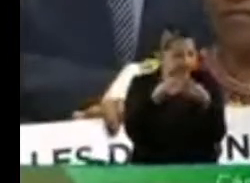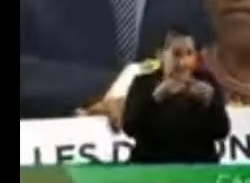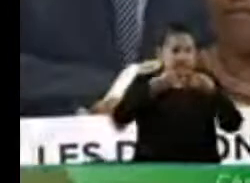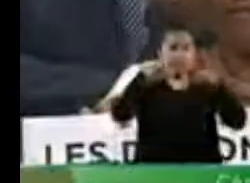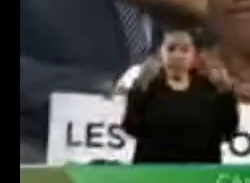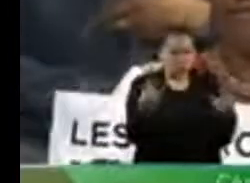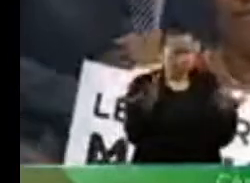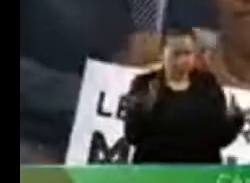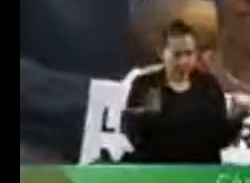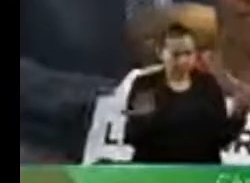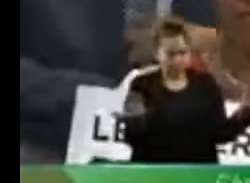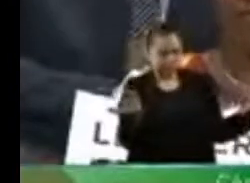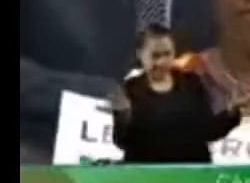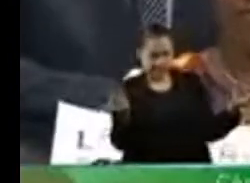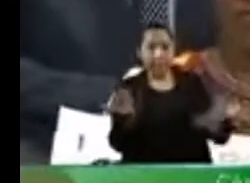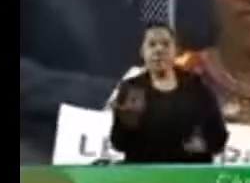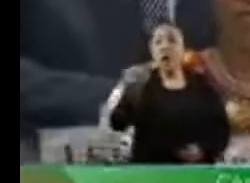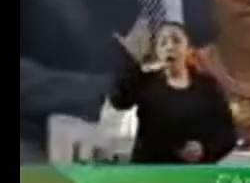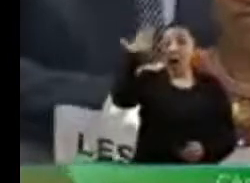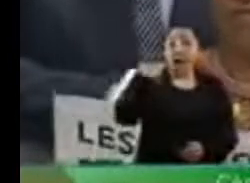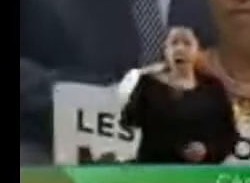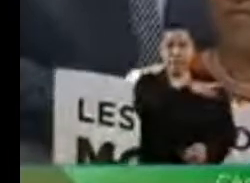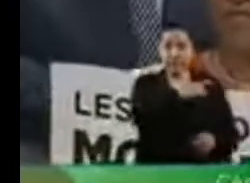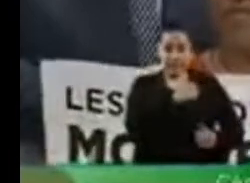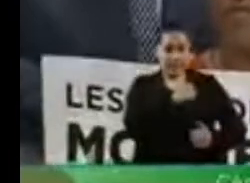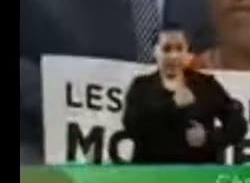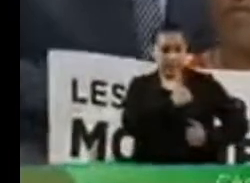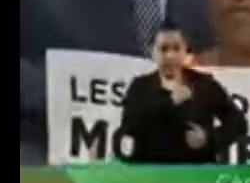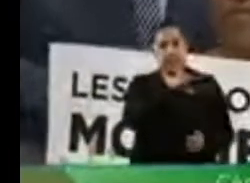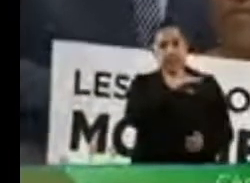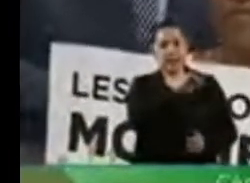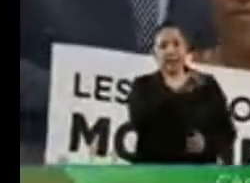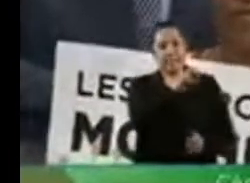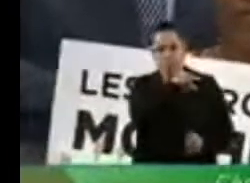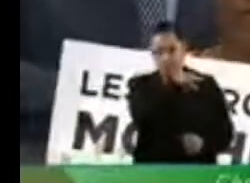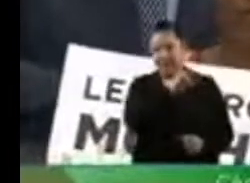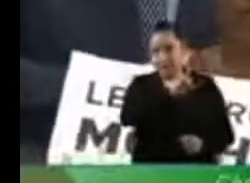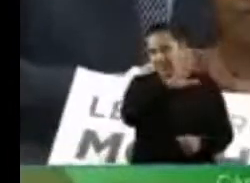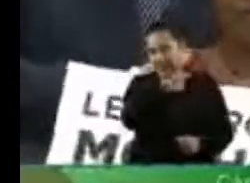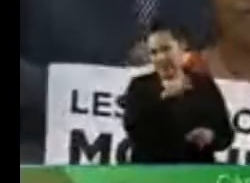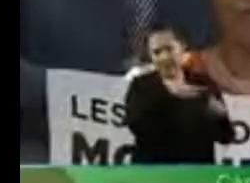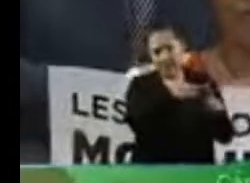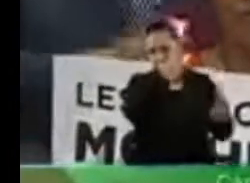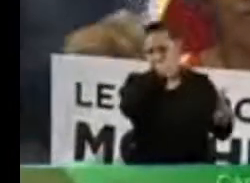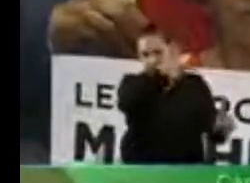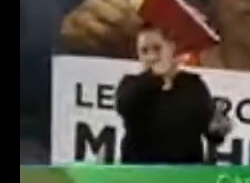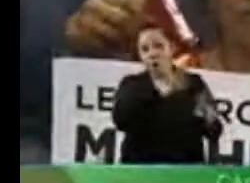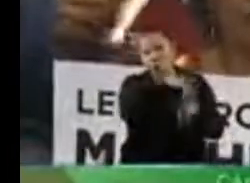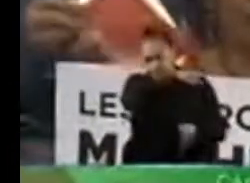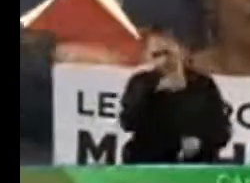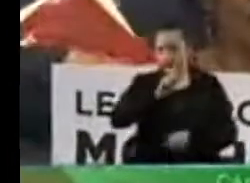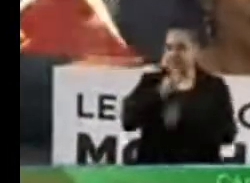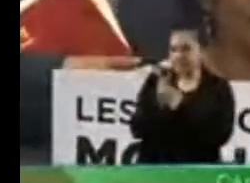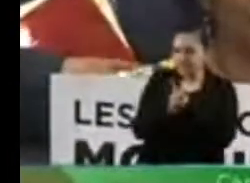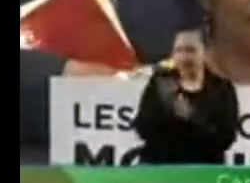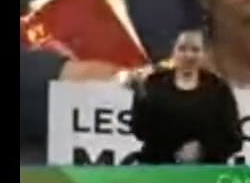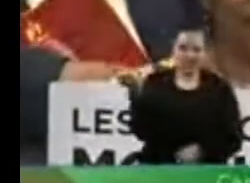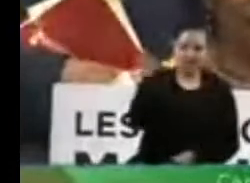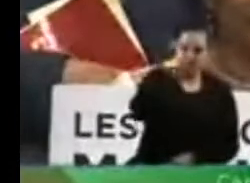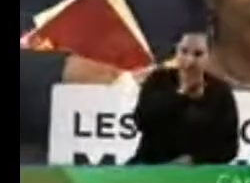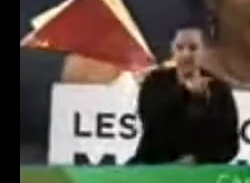Miramón iba a ser fusilado por traición a la patria junto con Maximiliano y